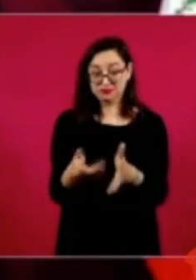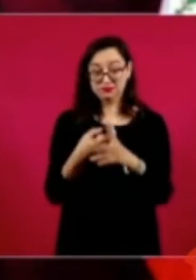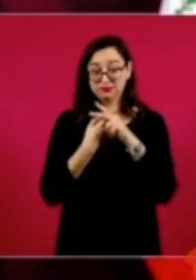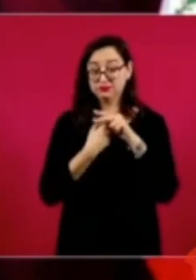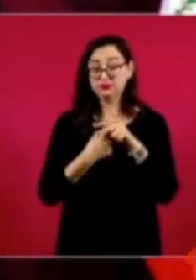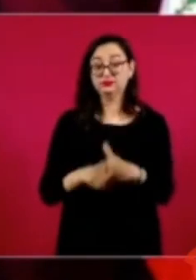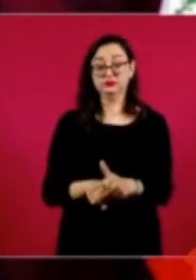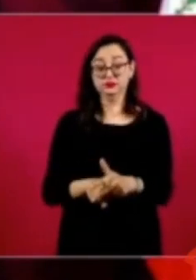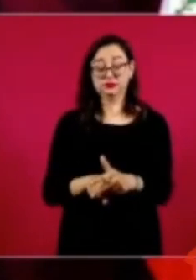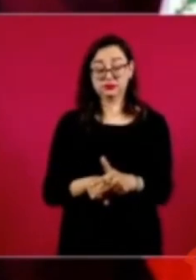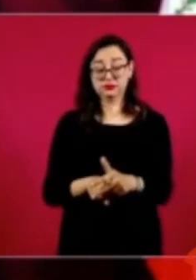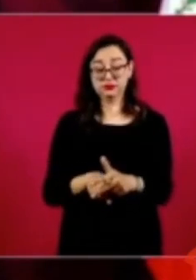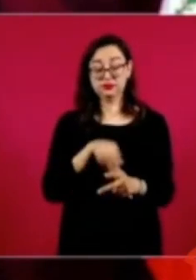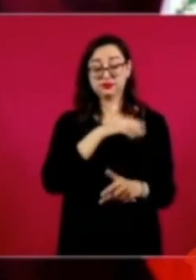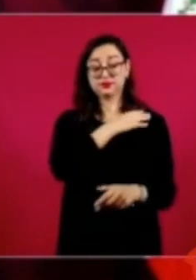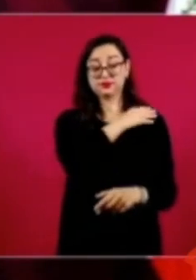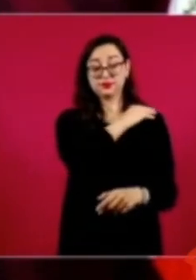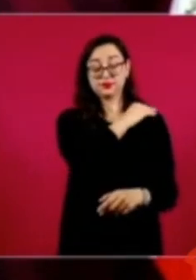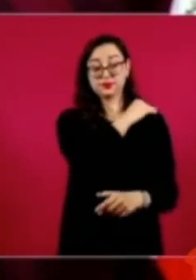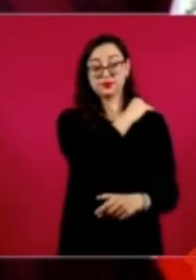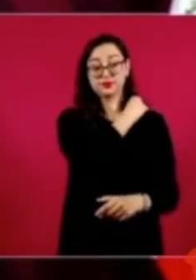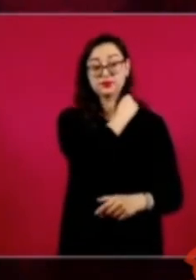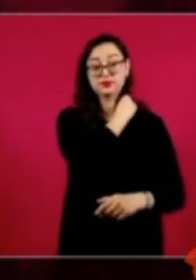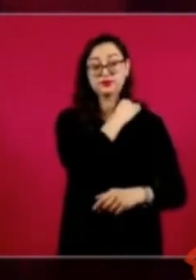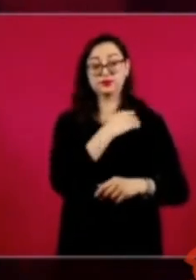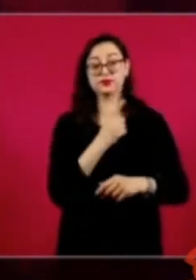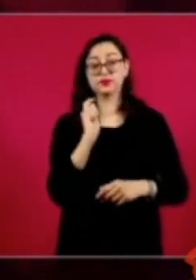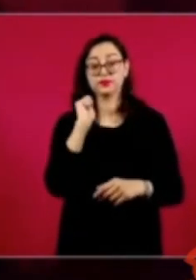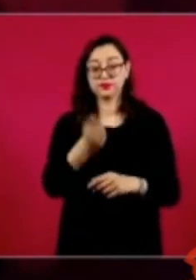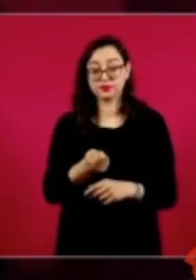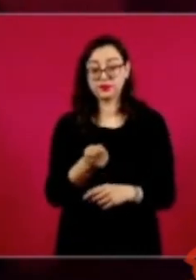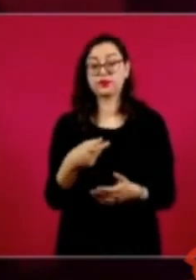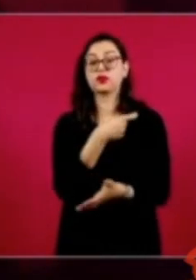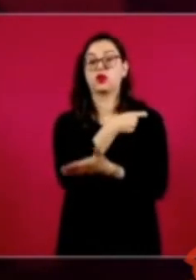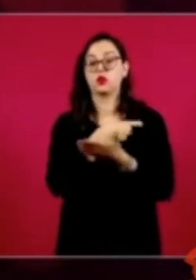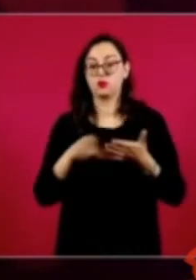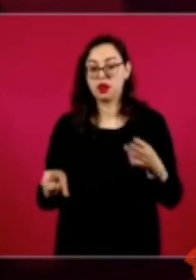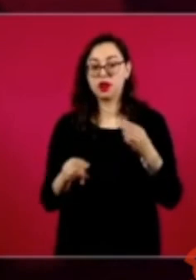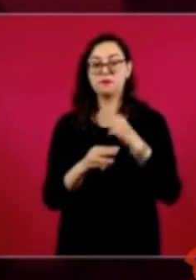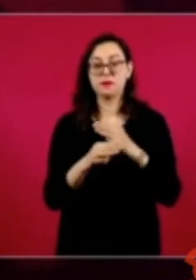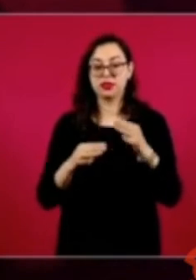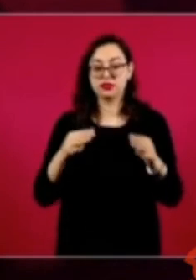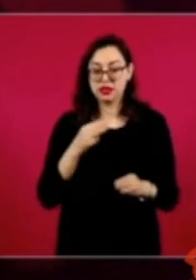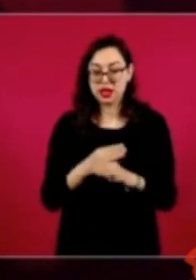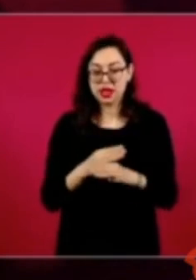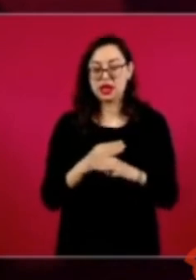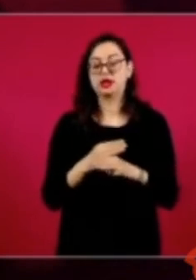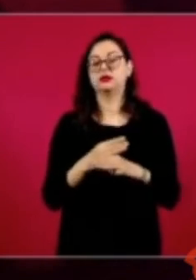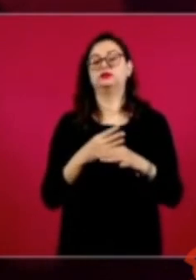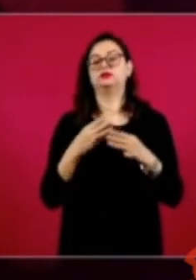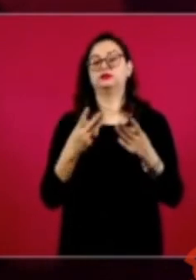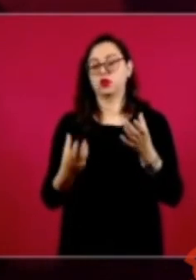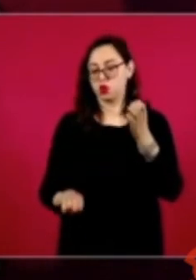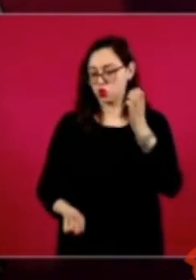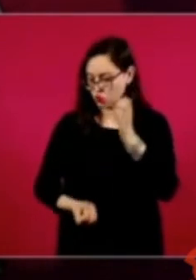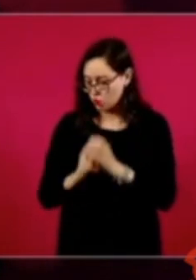Esto significa adquisición de equipos. Se han comprado equipos nuevos.